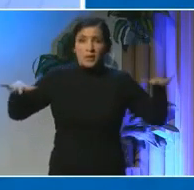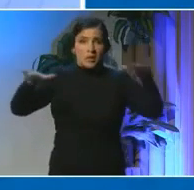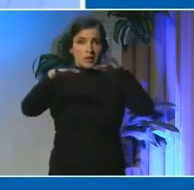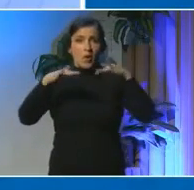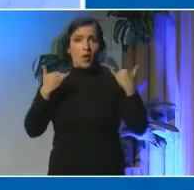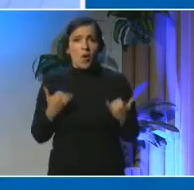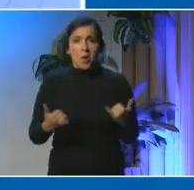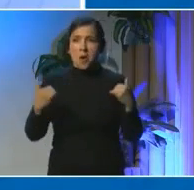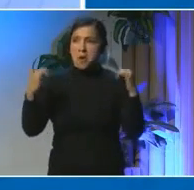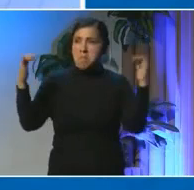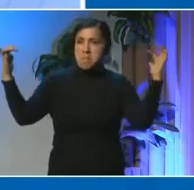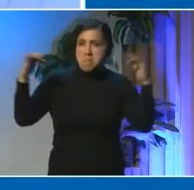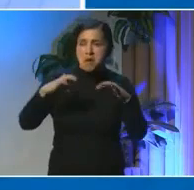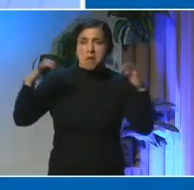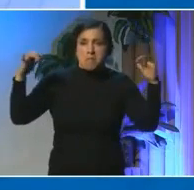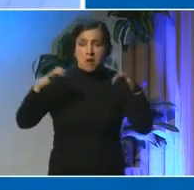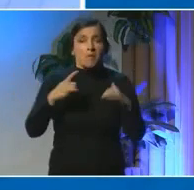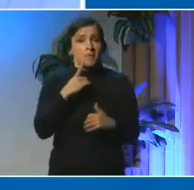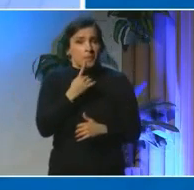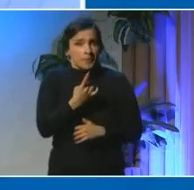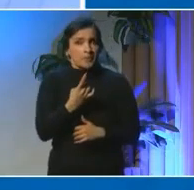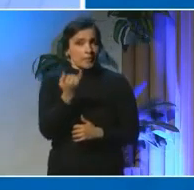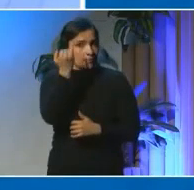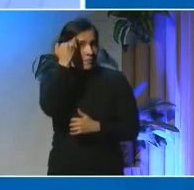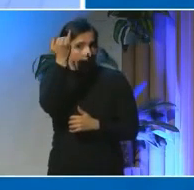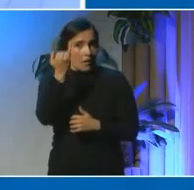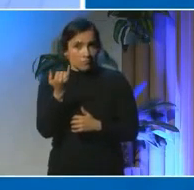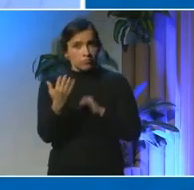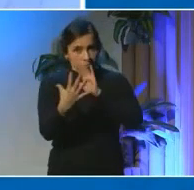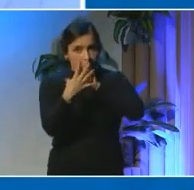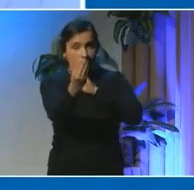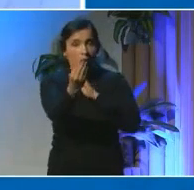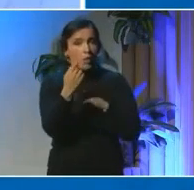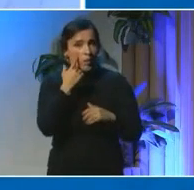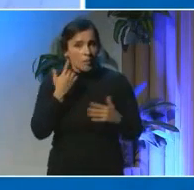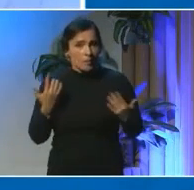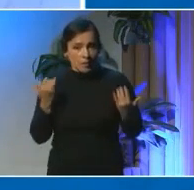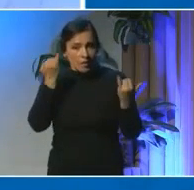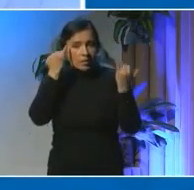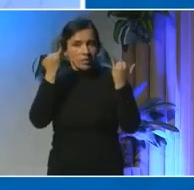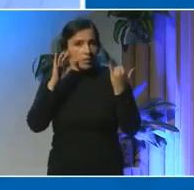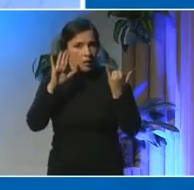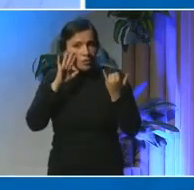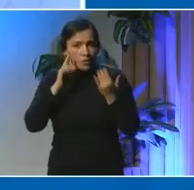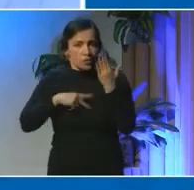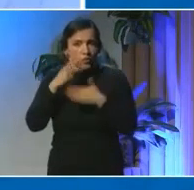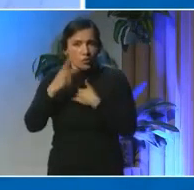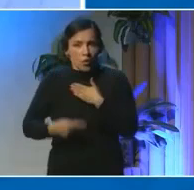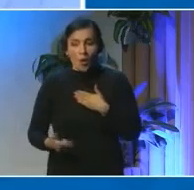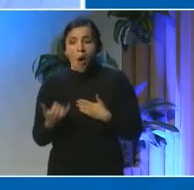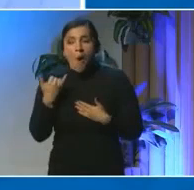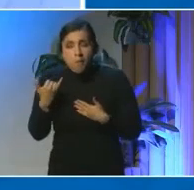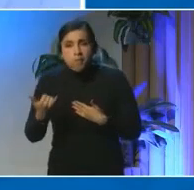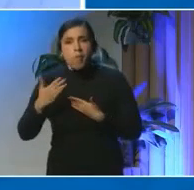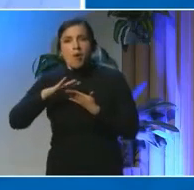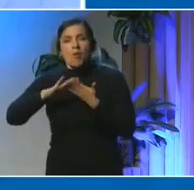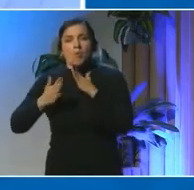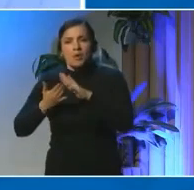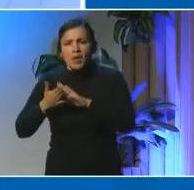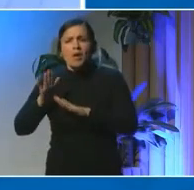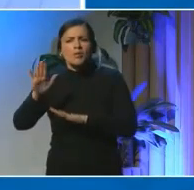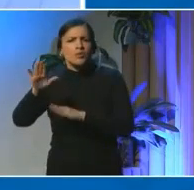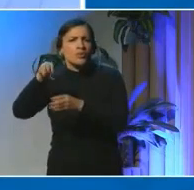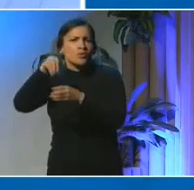esta convocatoria de escalar esta iniciativa porque de estas comunidades que se dedican